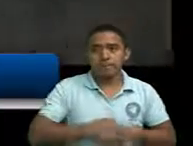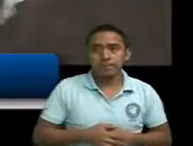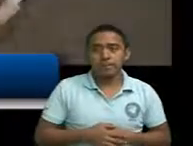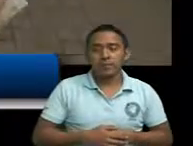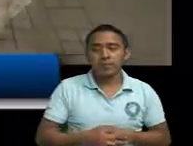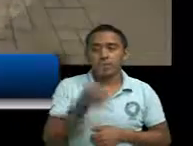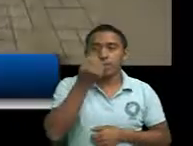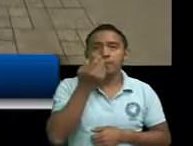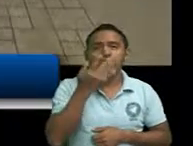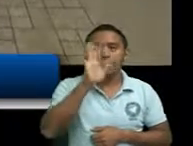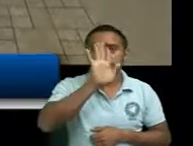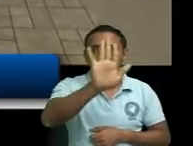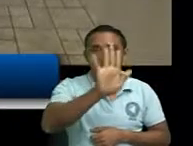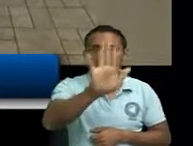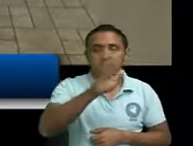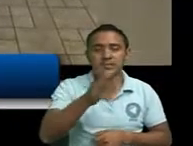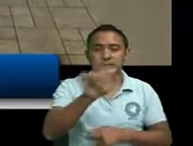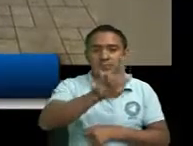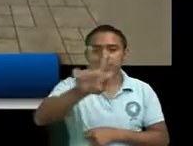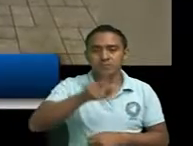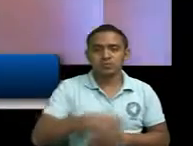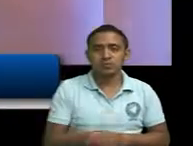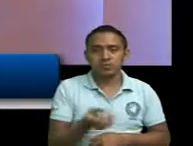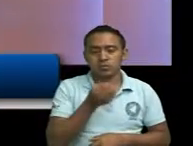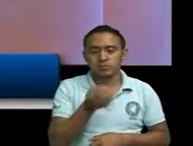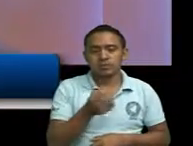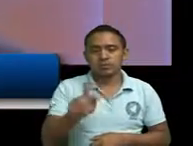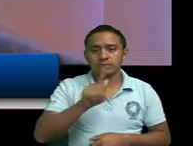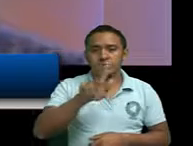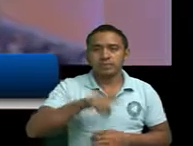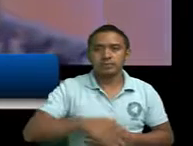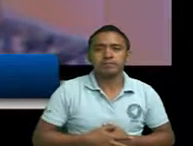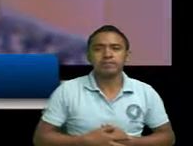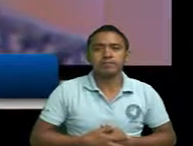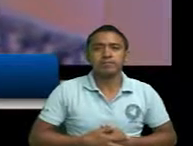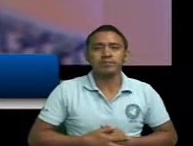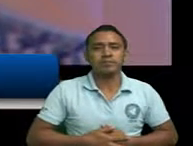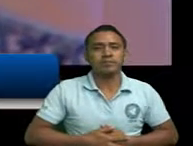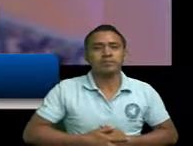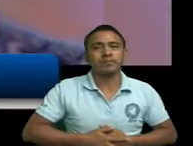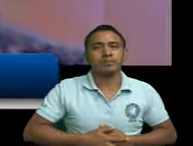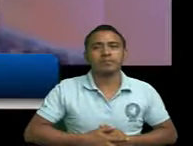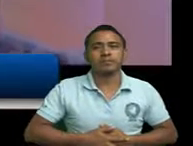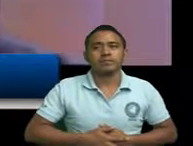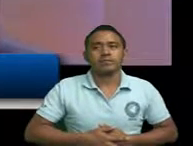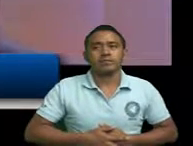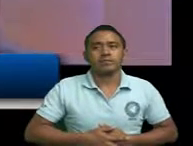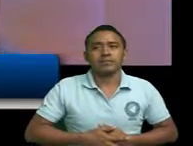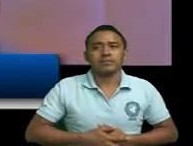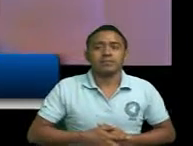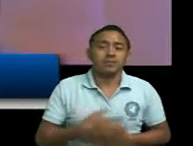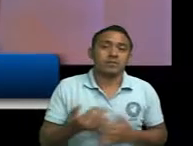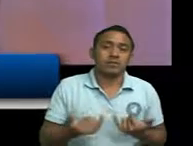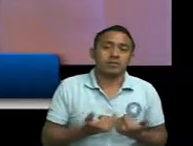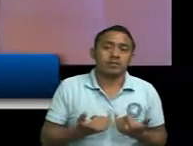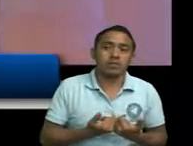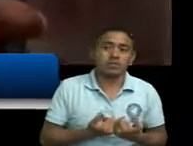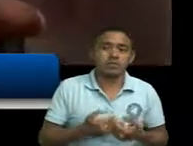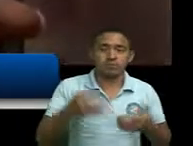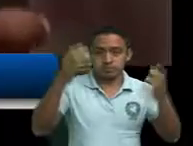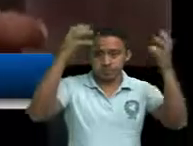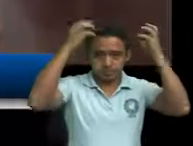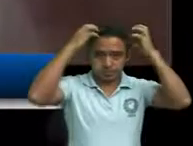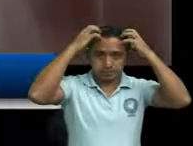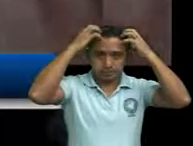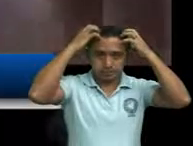al televisor, que es otra mala costumbre, ¿verdad?, que tenemos, que comemos frente al televisor, y entonces eso hace también que tu cerebro no